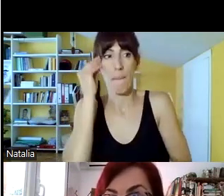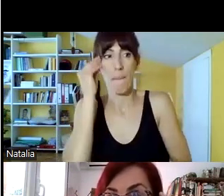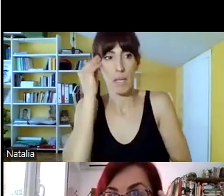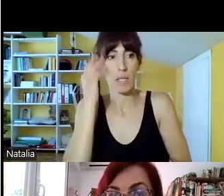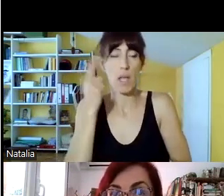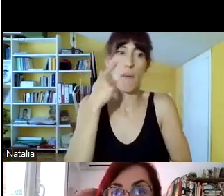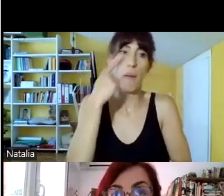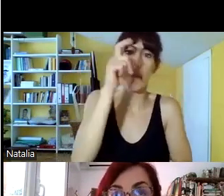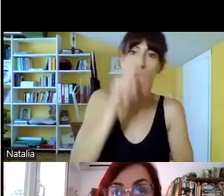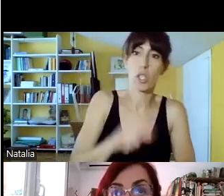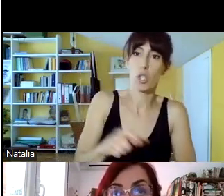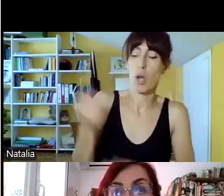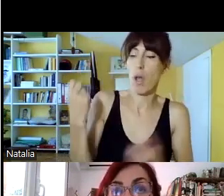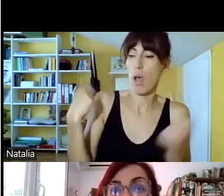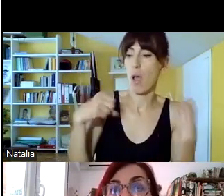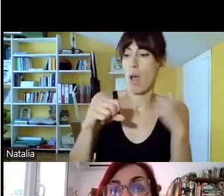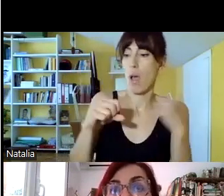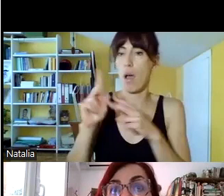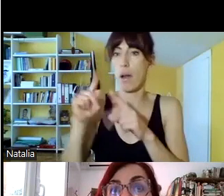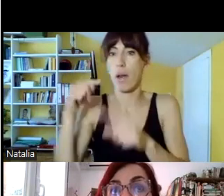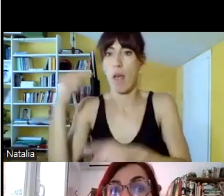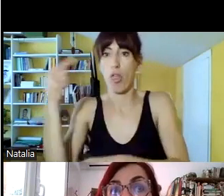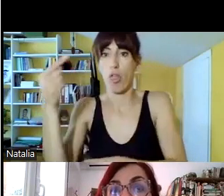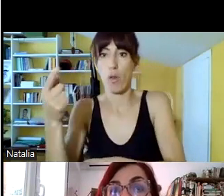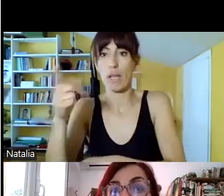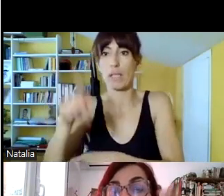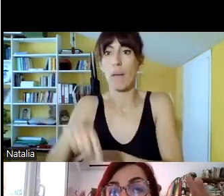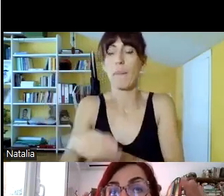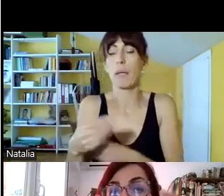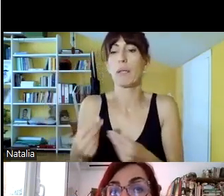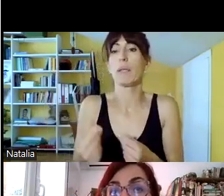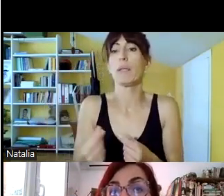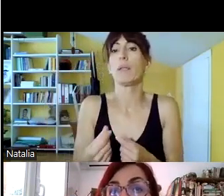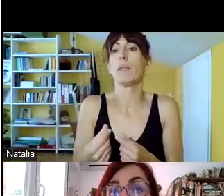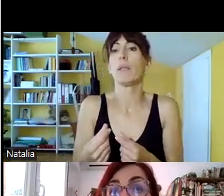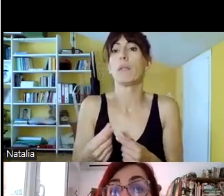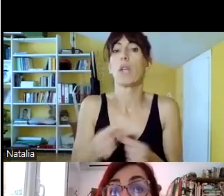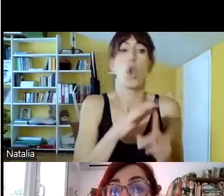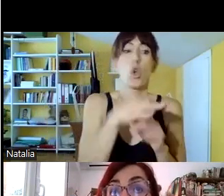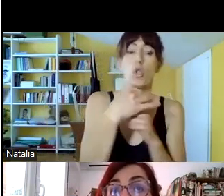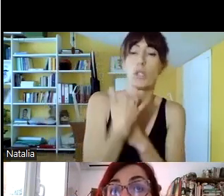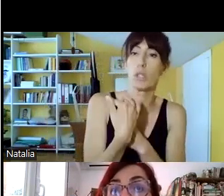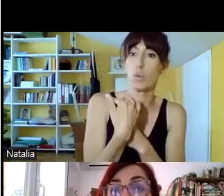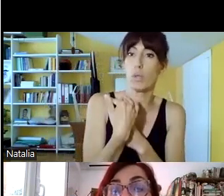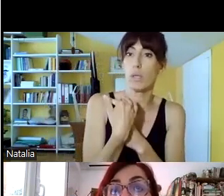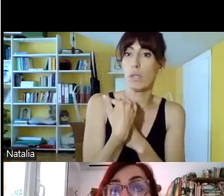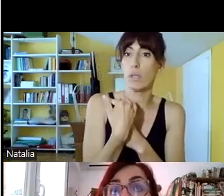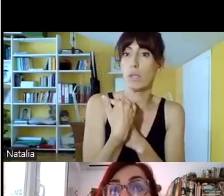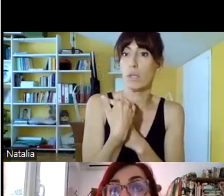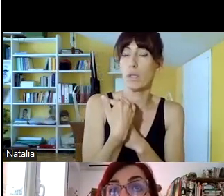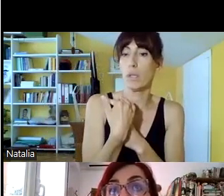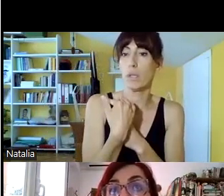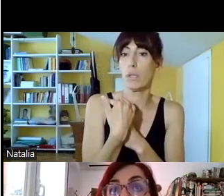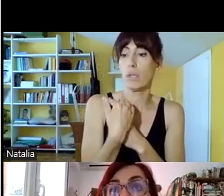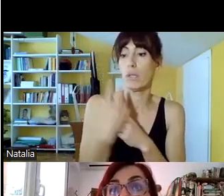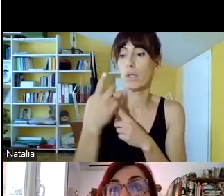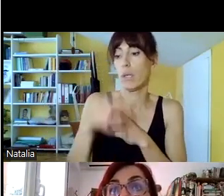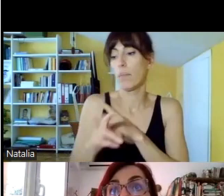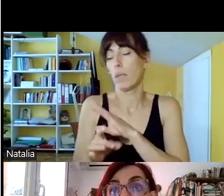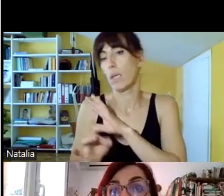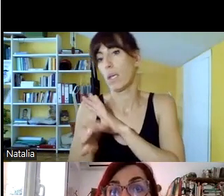se comporta, y perder un poco de vista lo contextual, o incluso